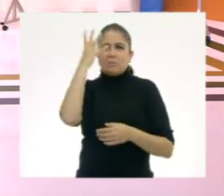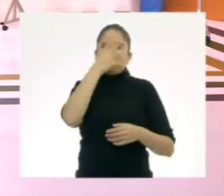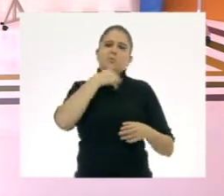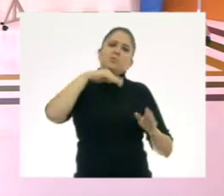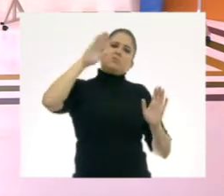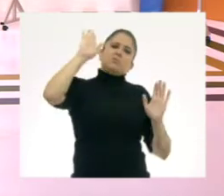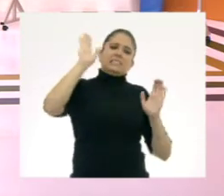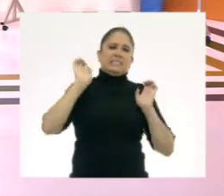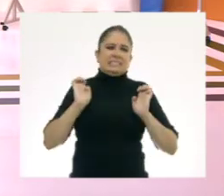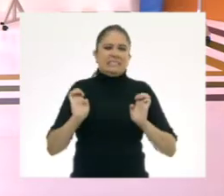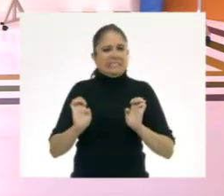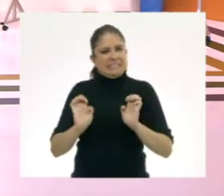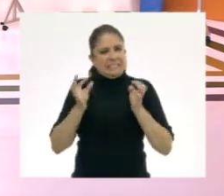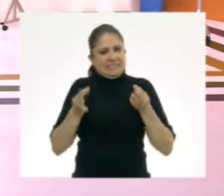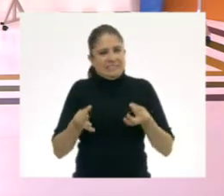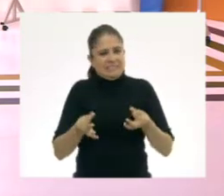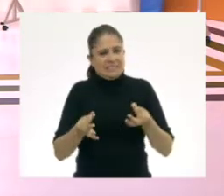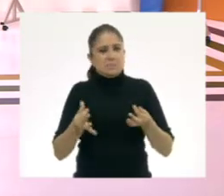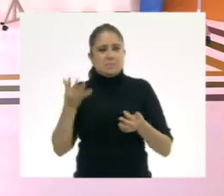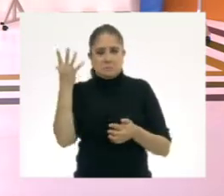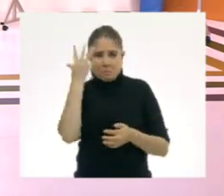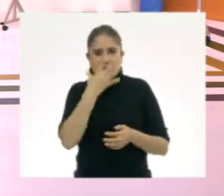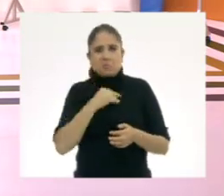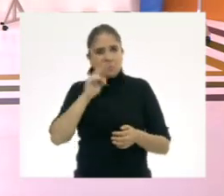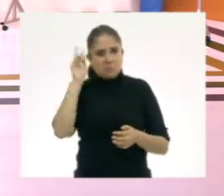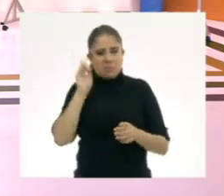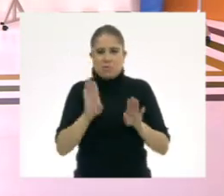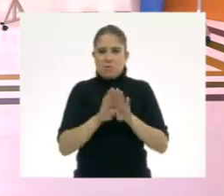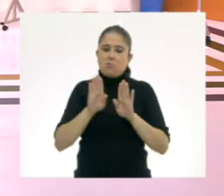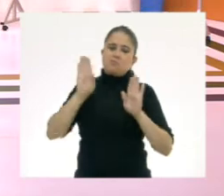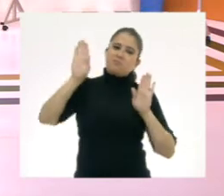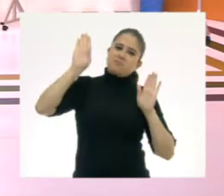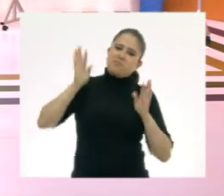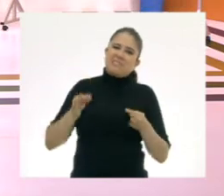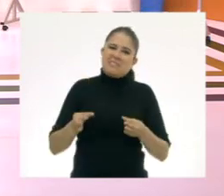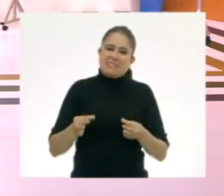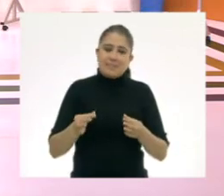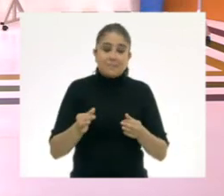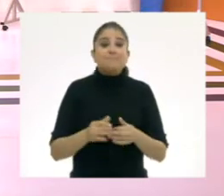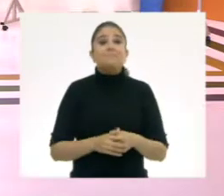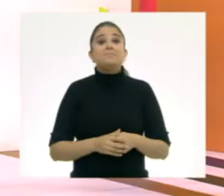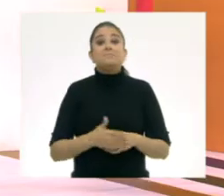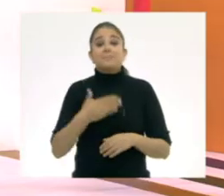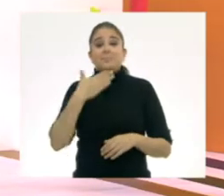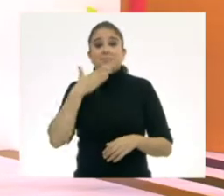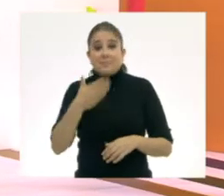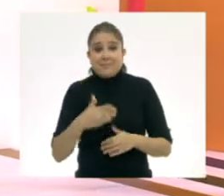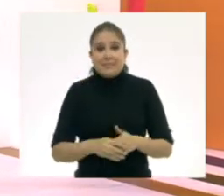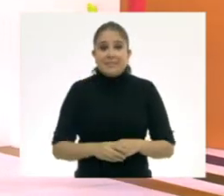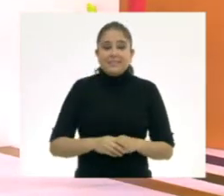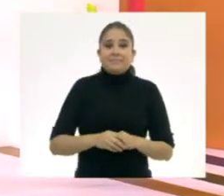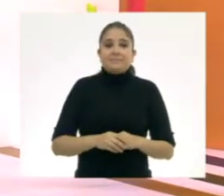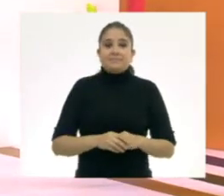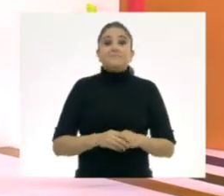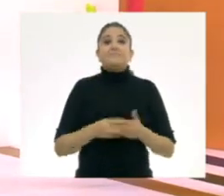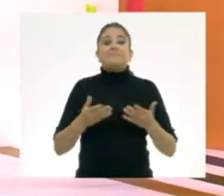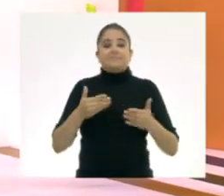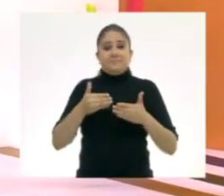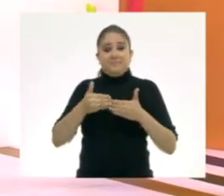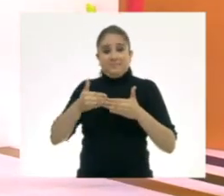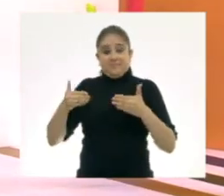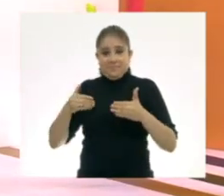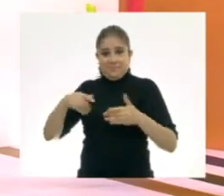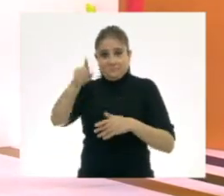¿no? Es como... Exacto. Sí, está como muy estilizado. Ajá. Y bueno, muy bien. Y para esto, bueno, antes